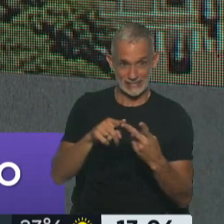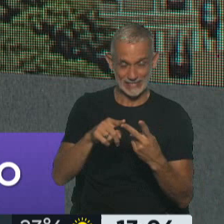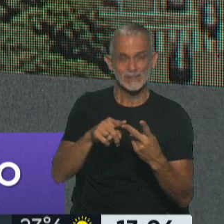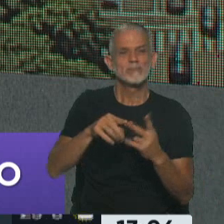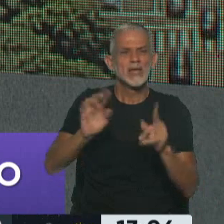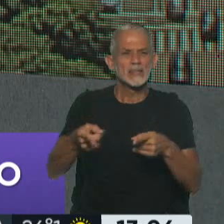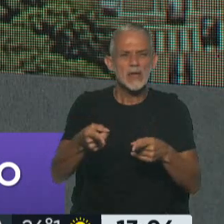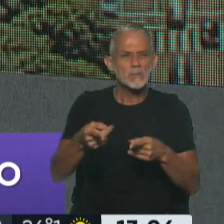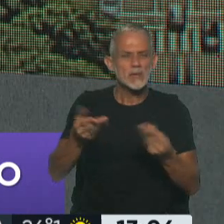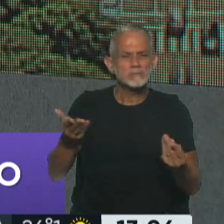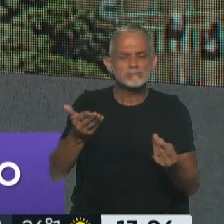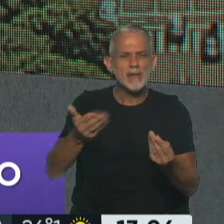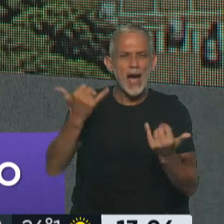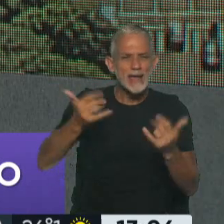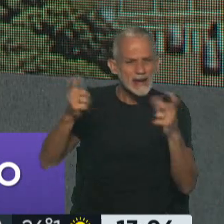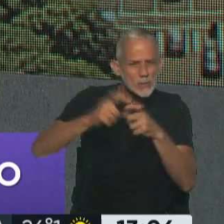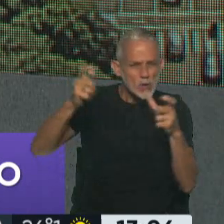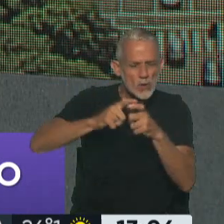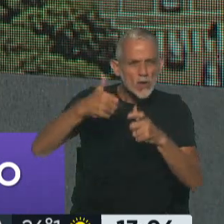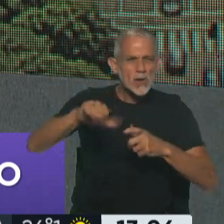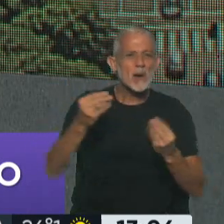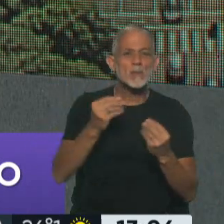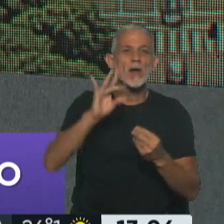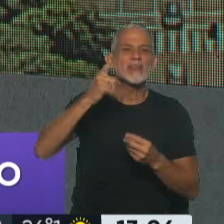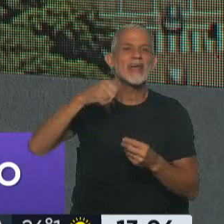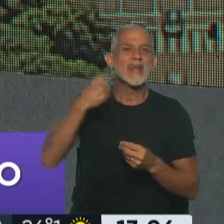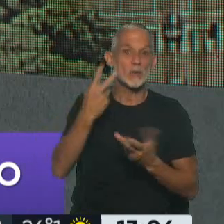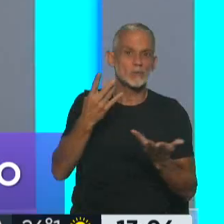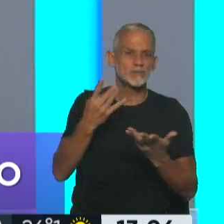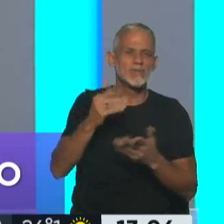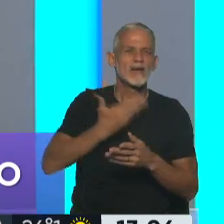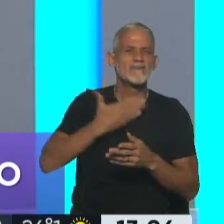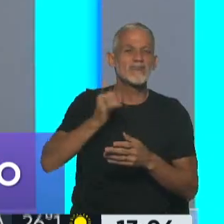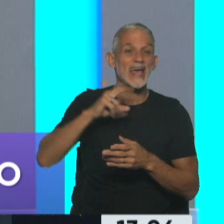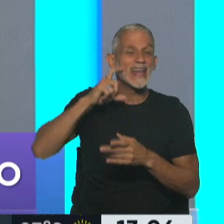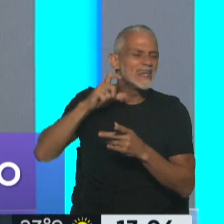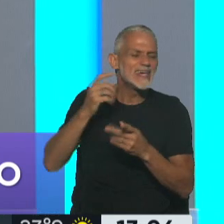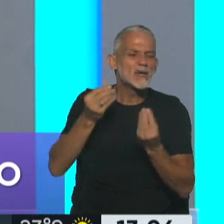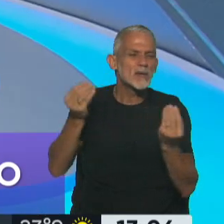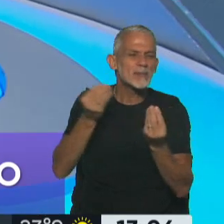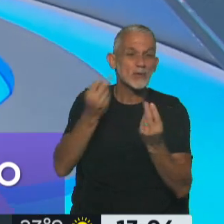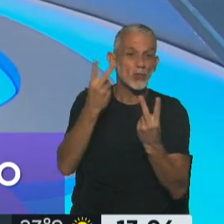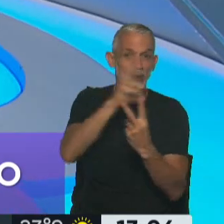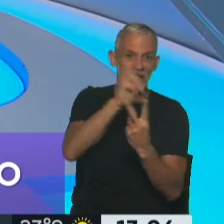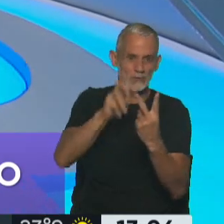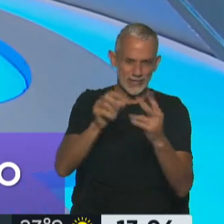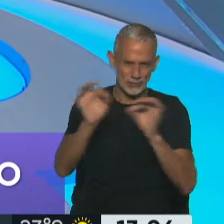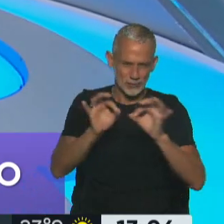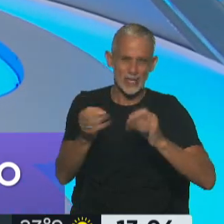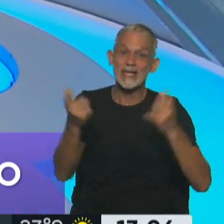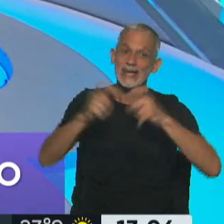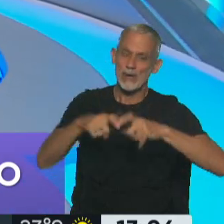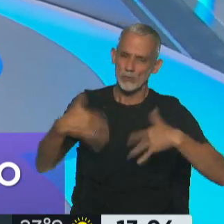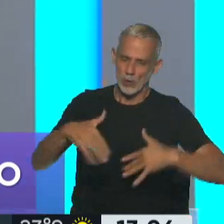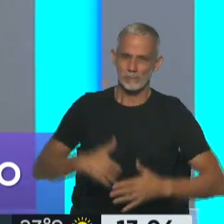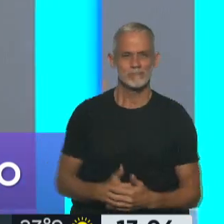está pendiente una serie de reuniones que tienen que ver con el DNU. Fernando Fraquelli, bueno, contame un poquito qué va a pasar con estos dos proyectos y también con una reunión muy importante